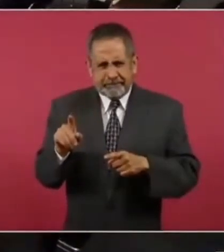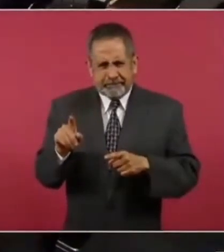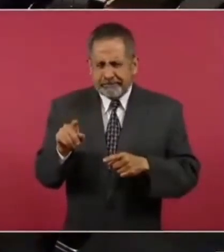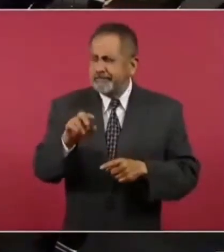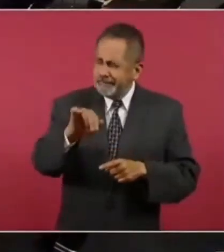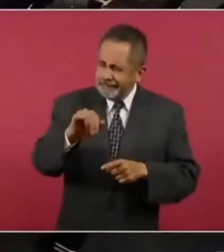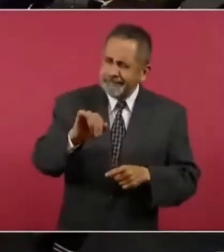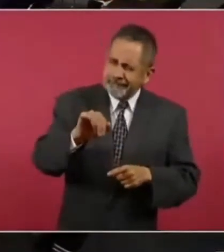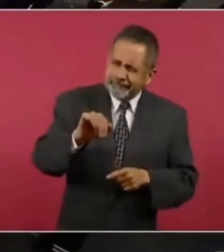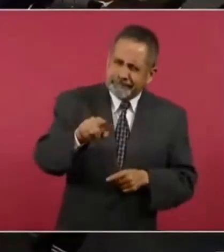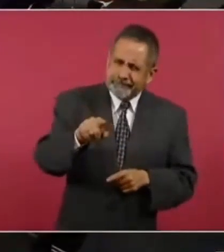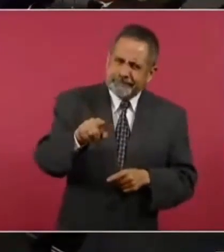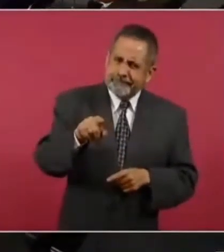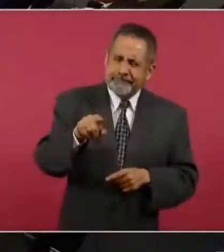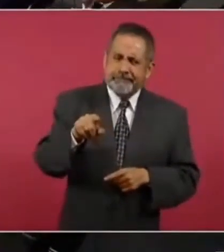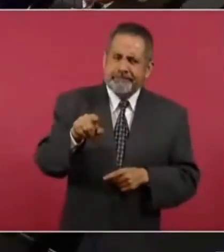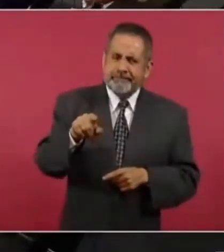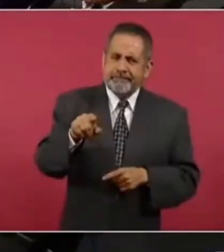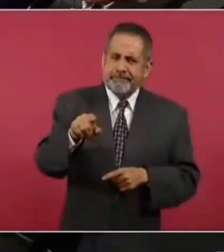Sí,